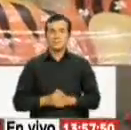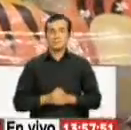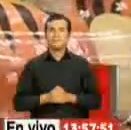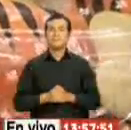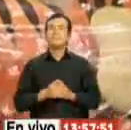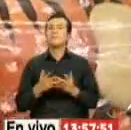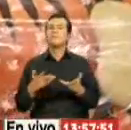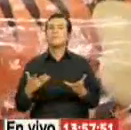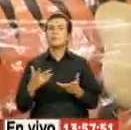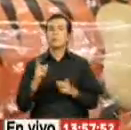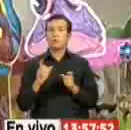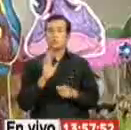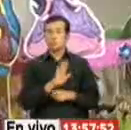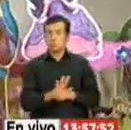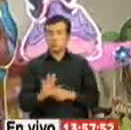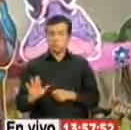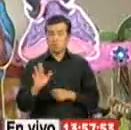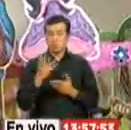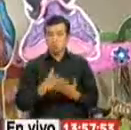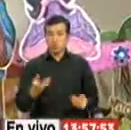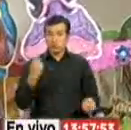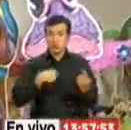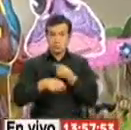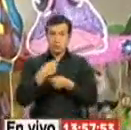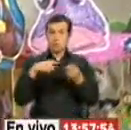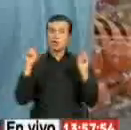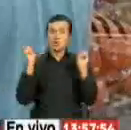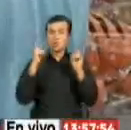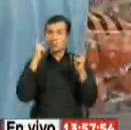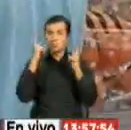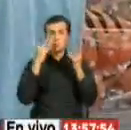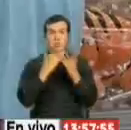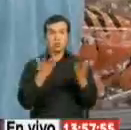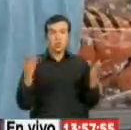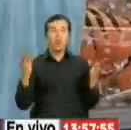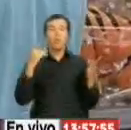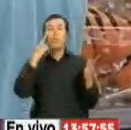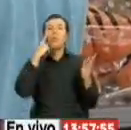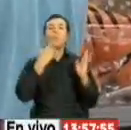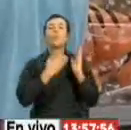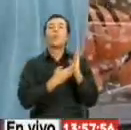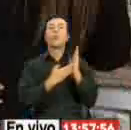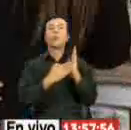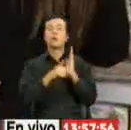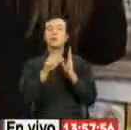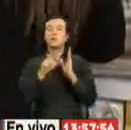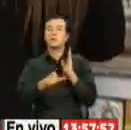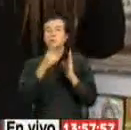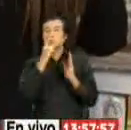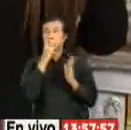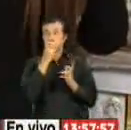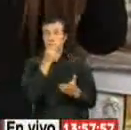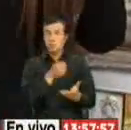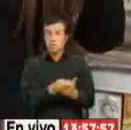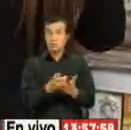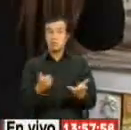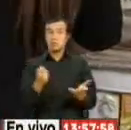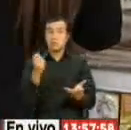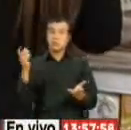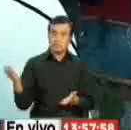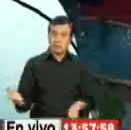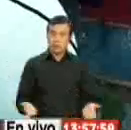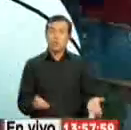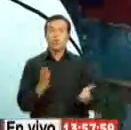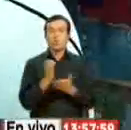abeja maya' es que ningún artículo se vende lo que se exhibe solo son muestras ya que quien se interese por uno debe